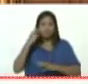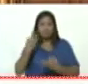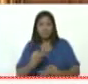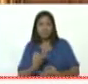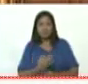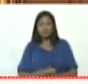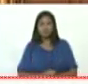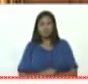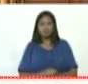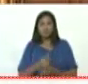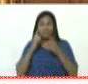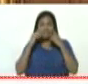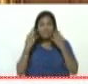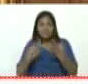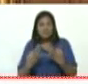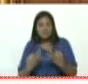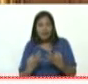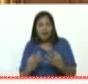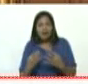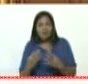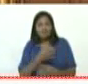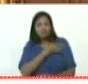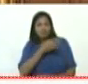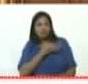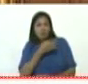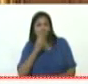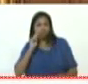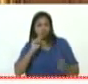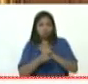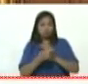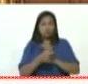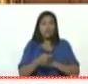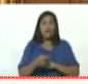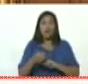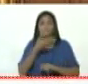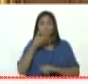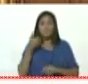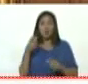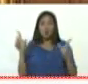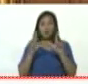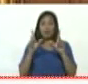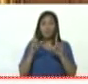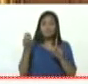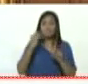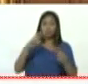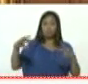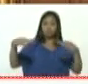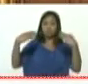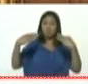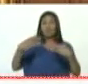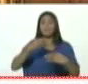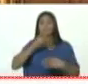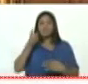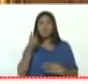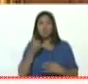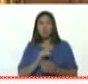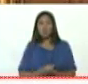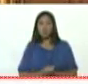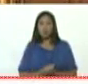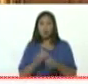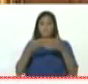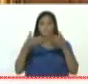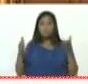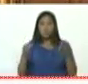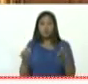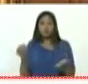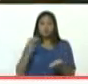real, verdadera de la sociedad. El mejor canal público es el que más público tiene. Canales públicos